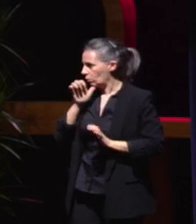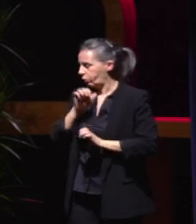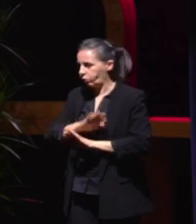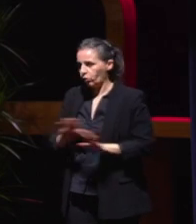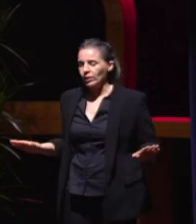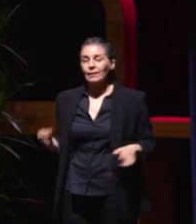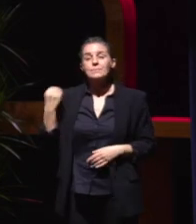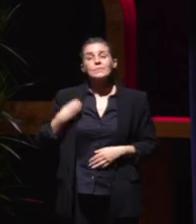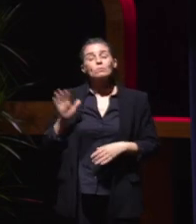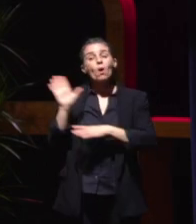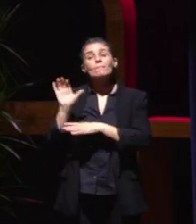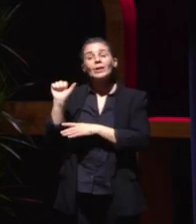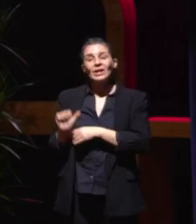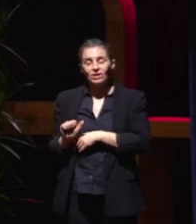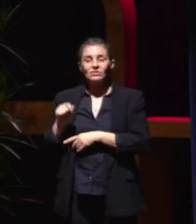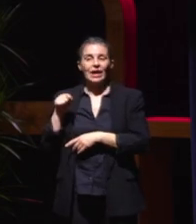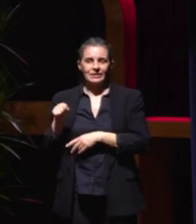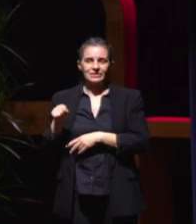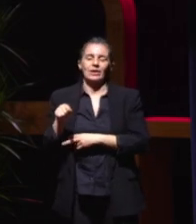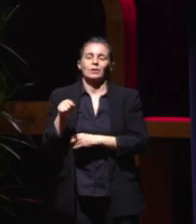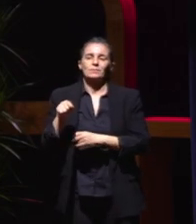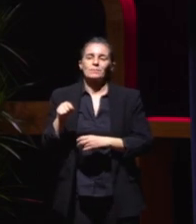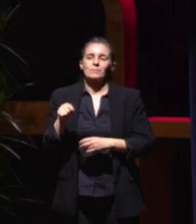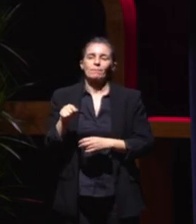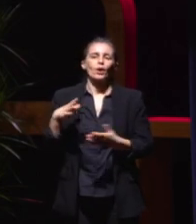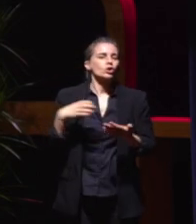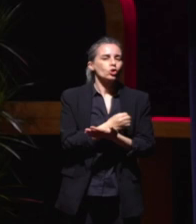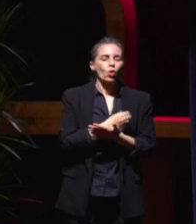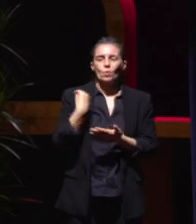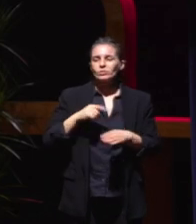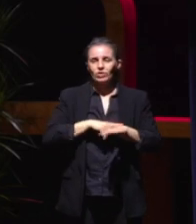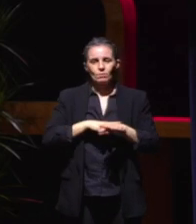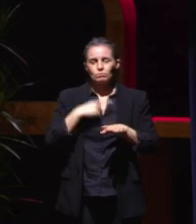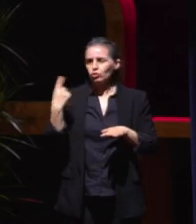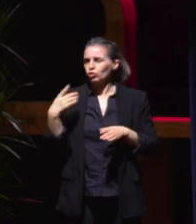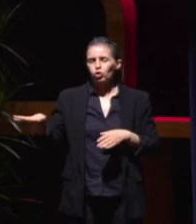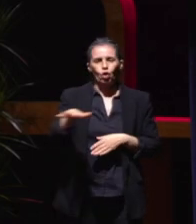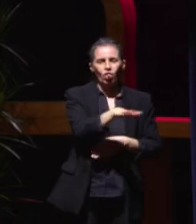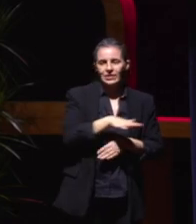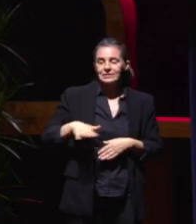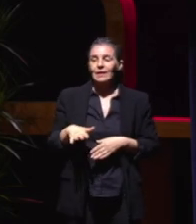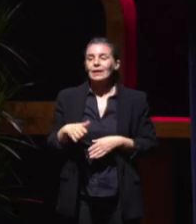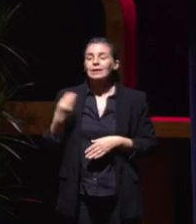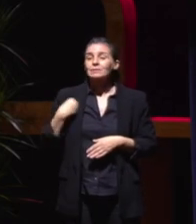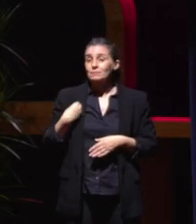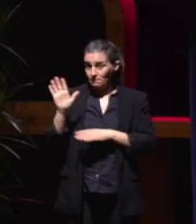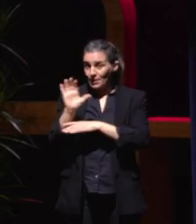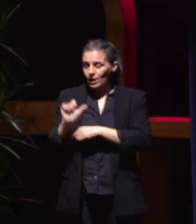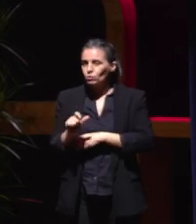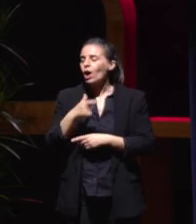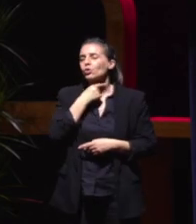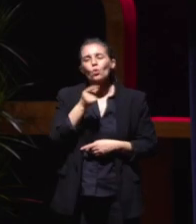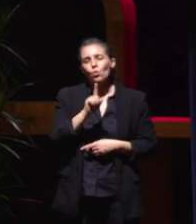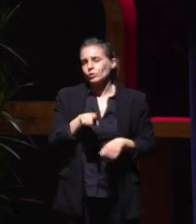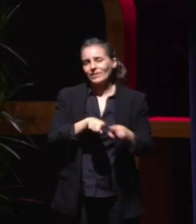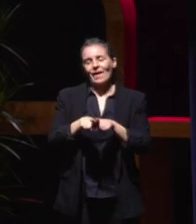esa película todo a la vez en todas partes una película que no ha gustado a la crítica